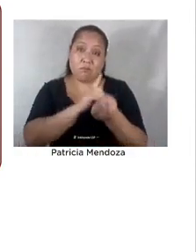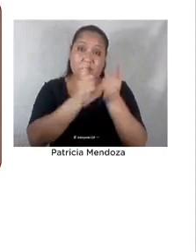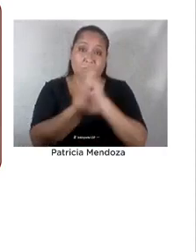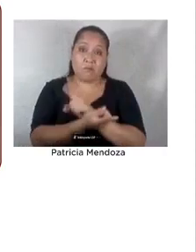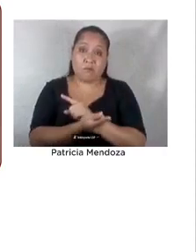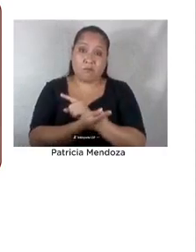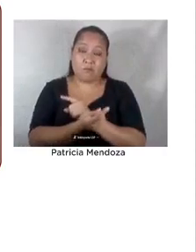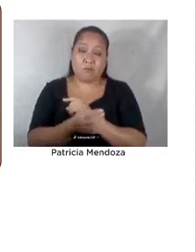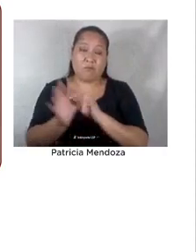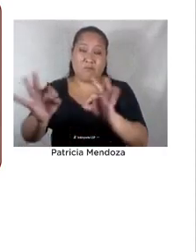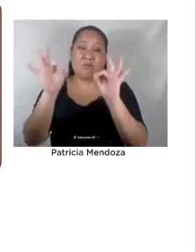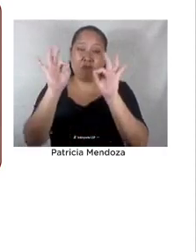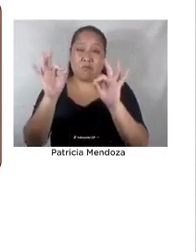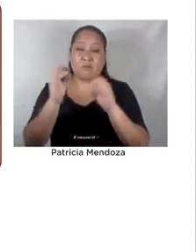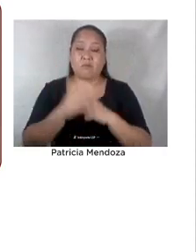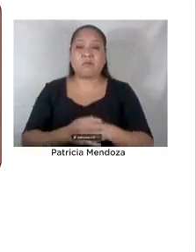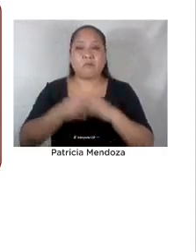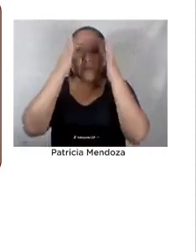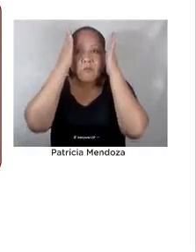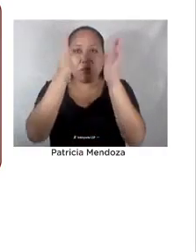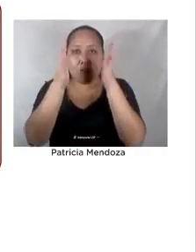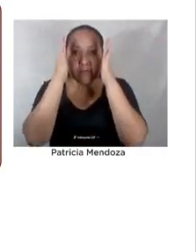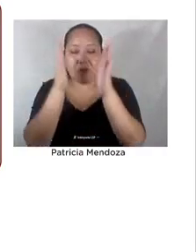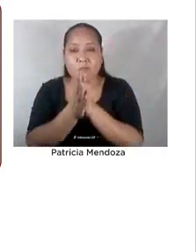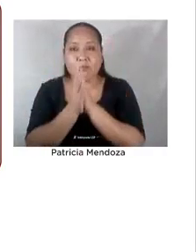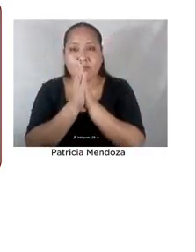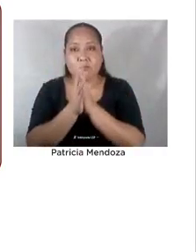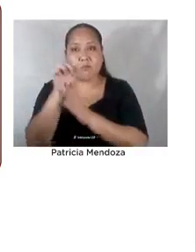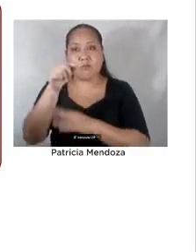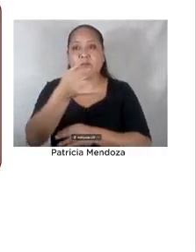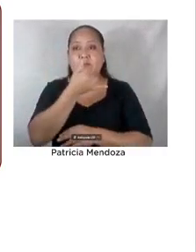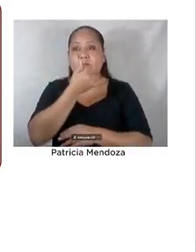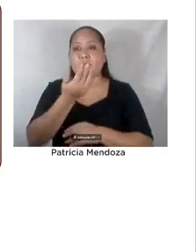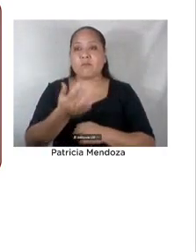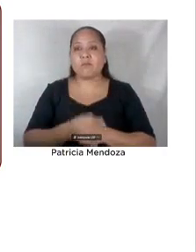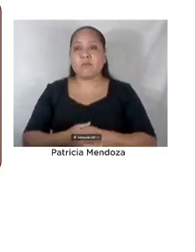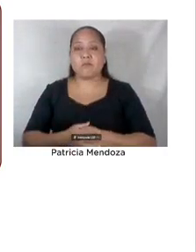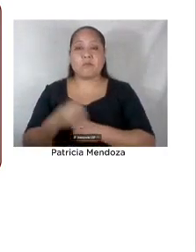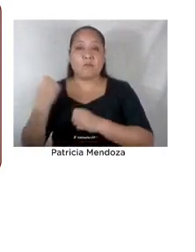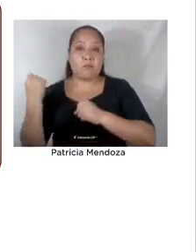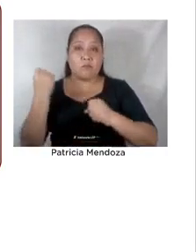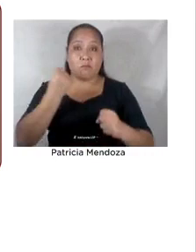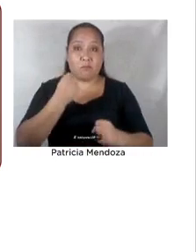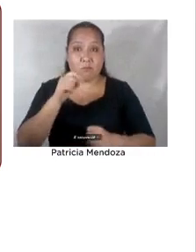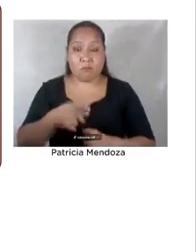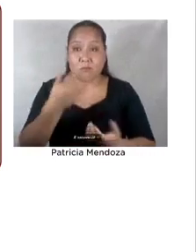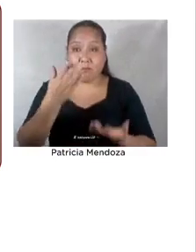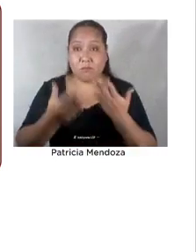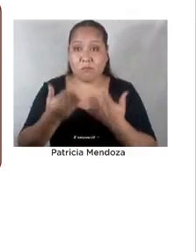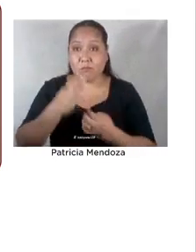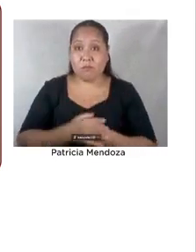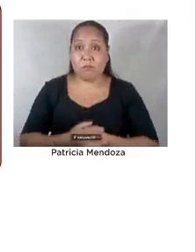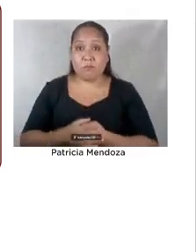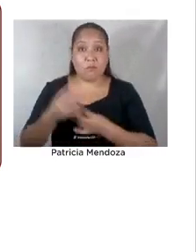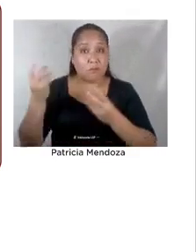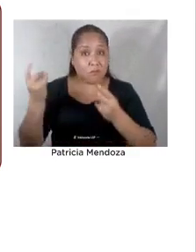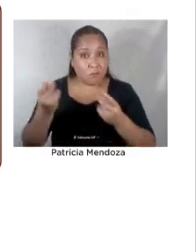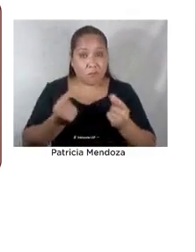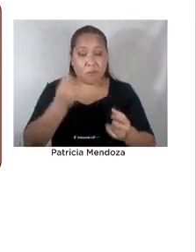Así que atentas y atentos, por favor, con lo que está pasando. Mucha fuerza, que seguro pronto salimos de